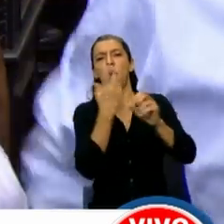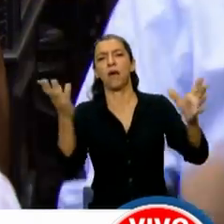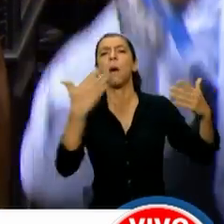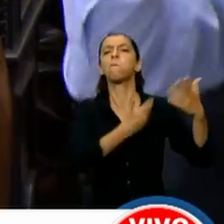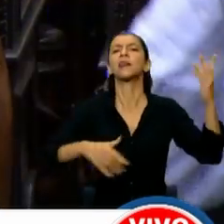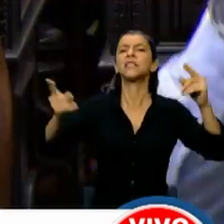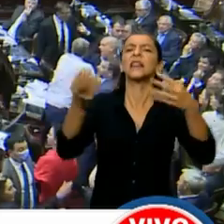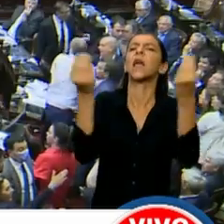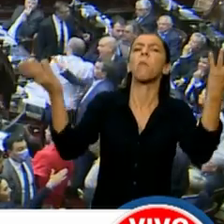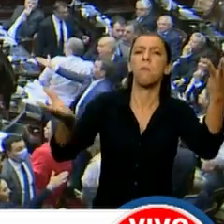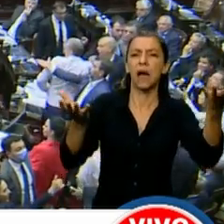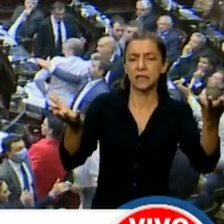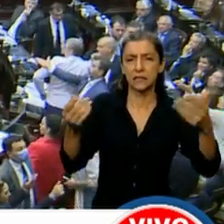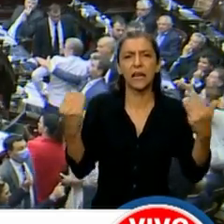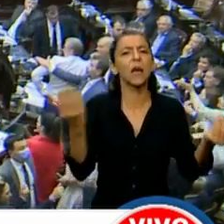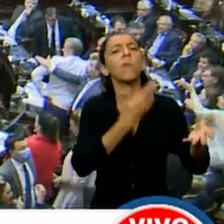y le pasa